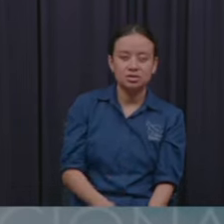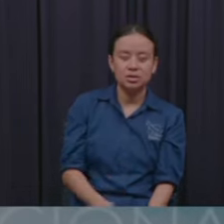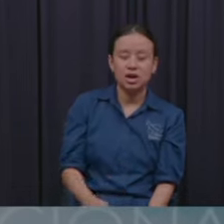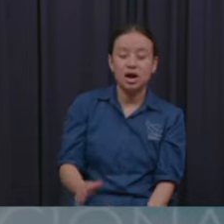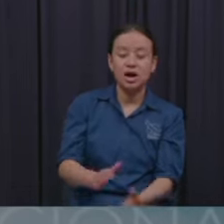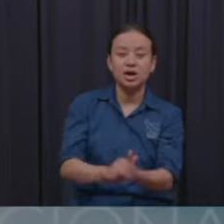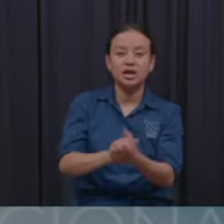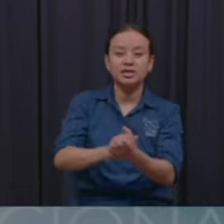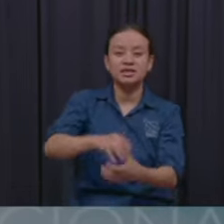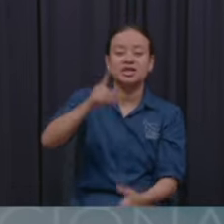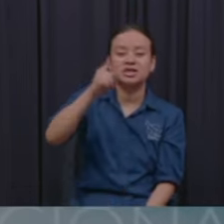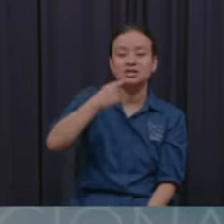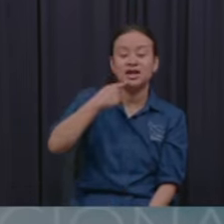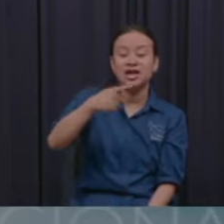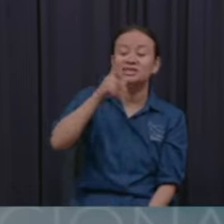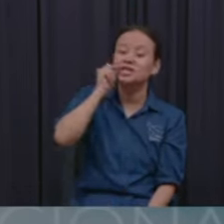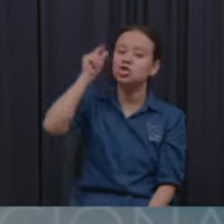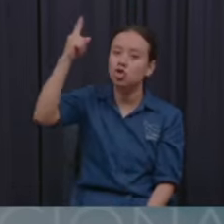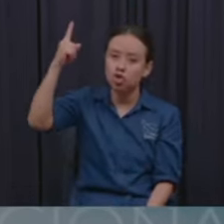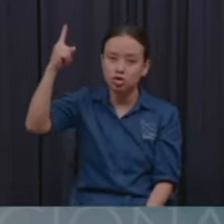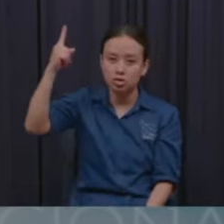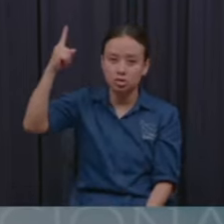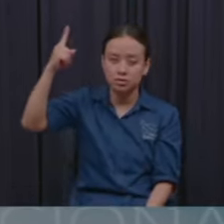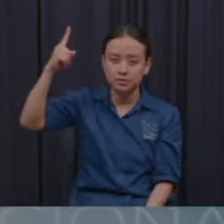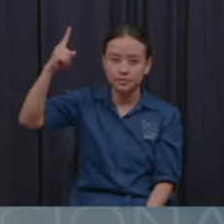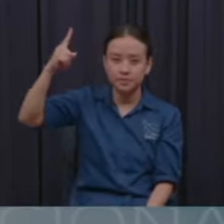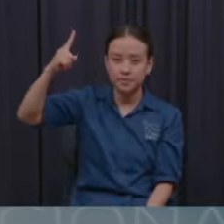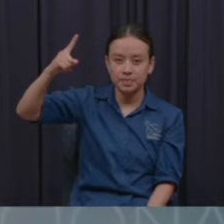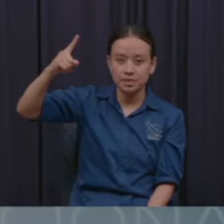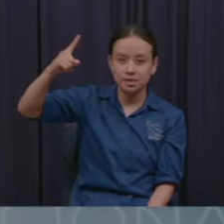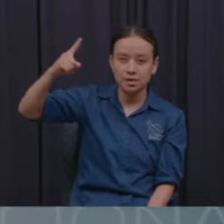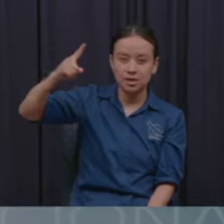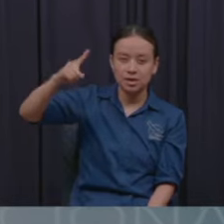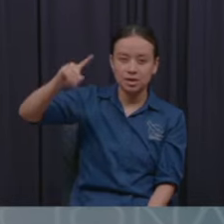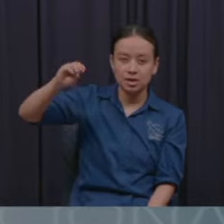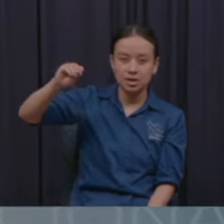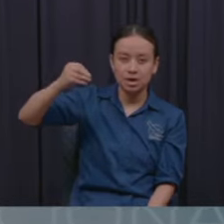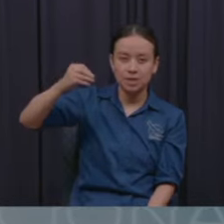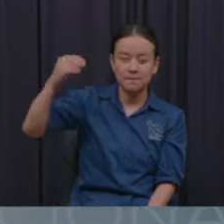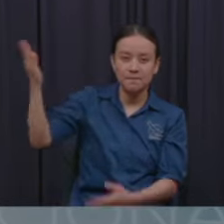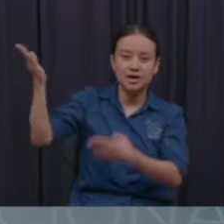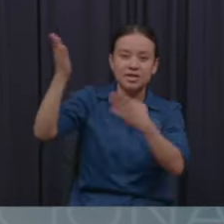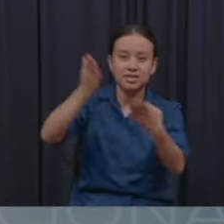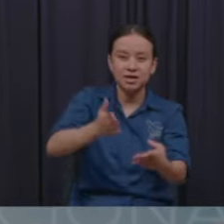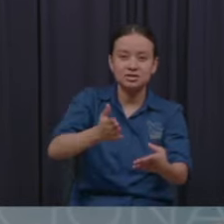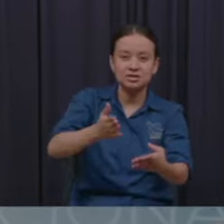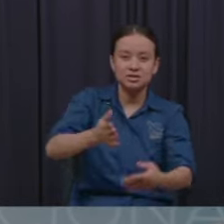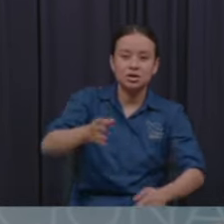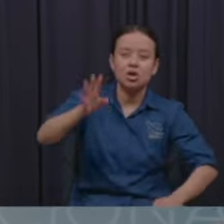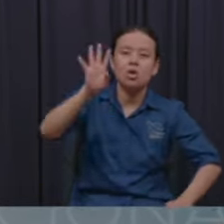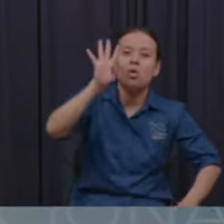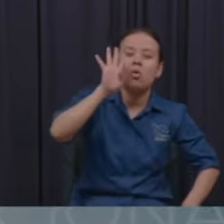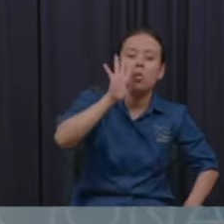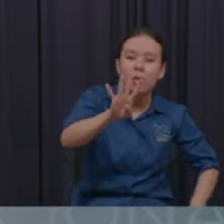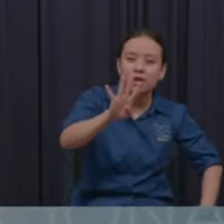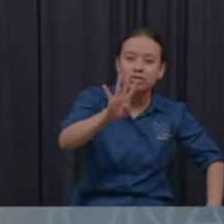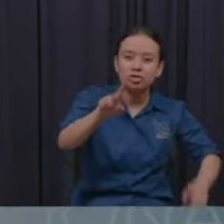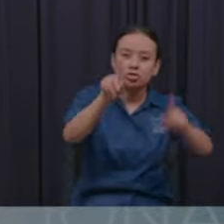Señor, dice ella, dice el Señor que me entregues las 4 cartas que tienes guardadas en tu